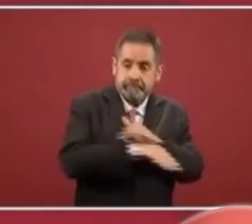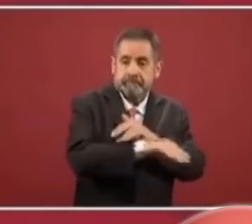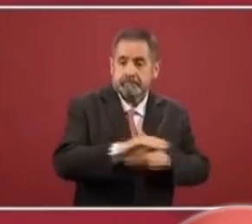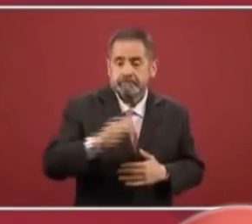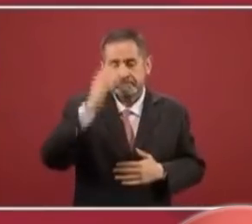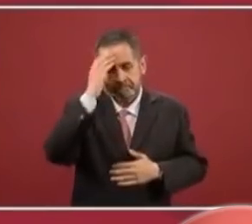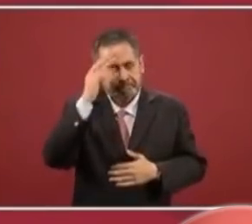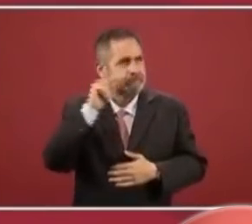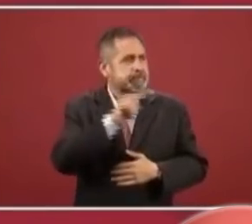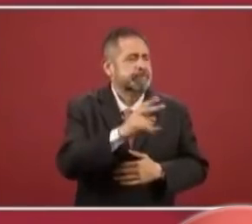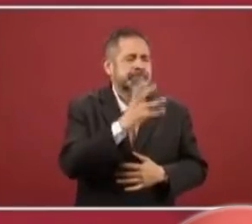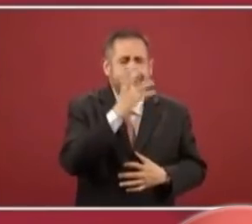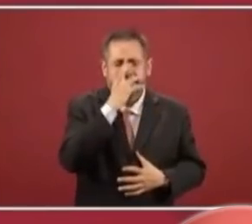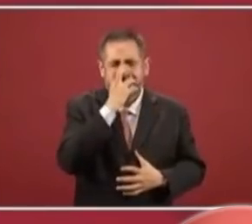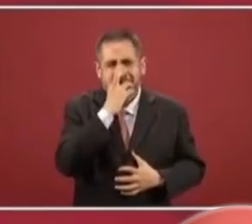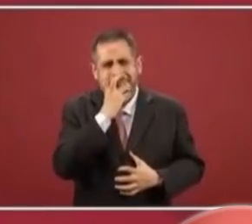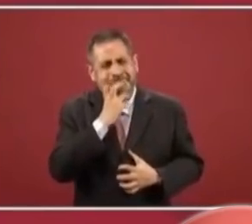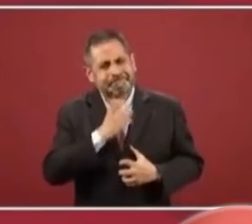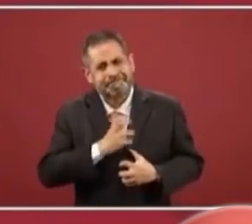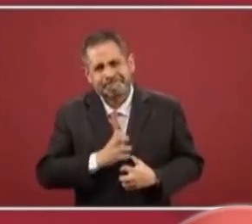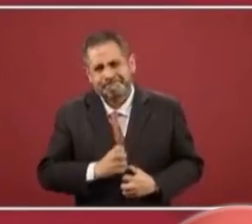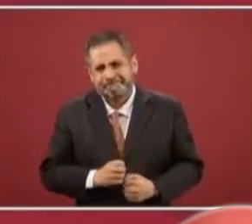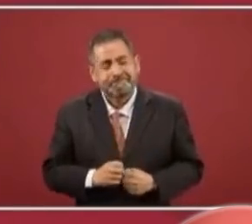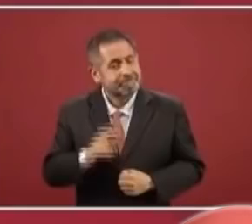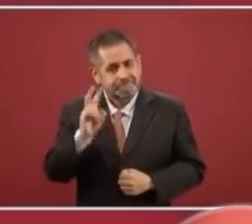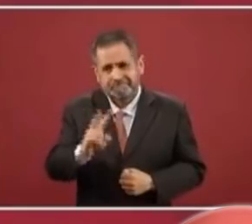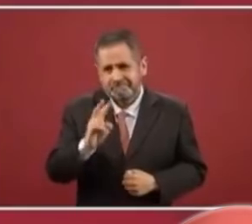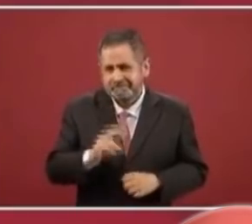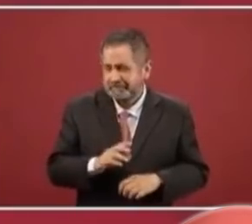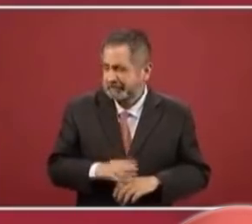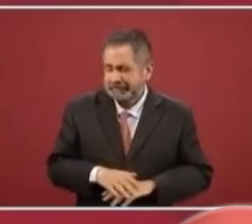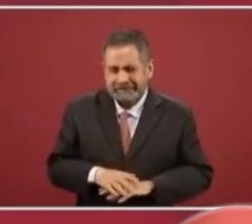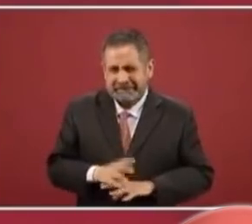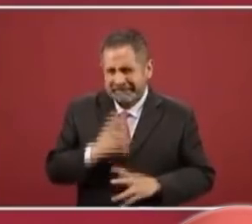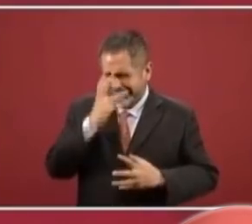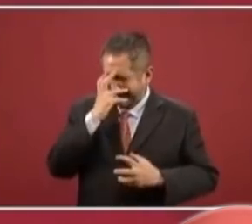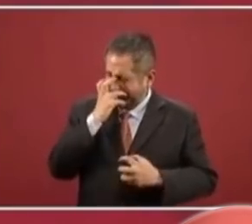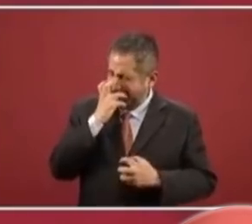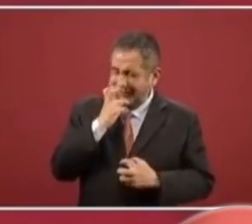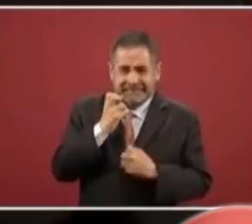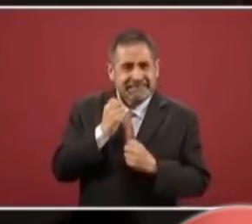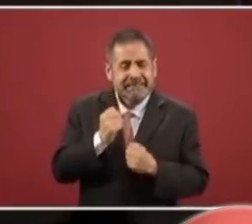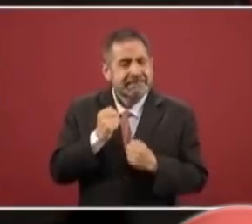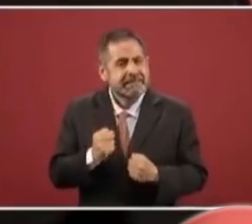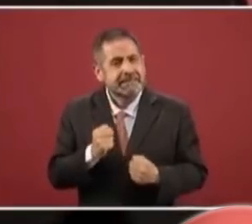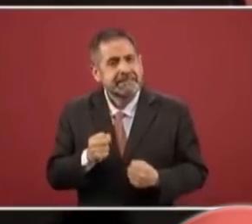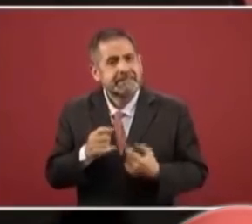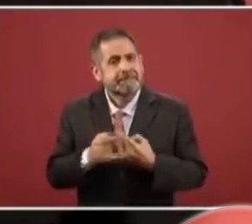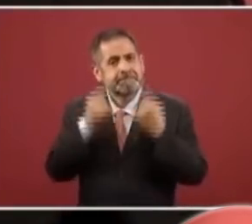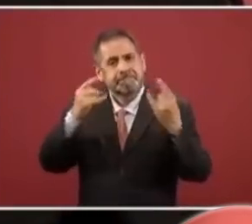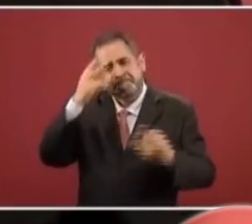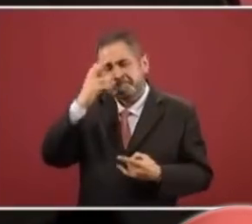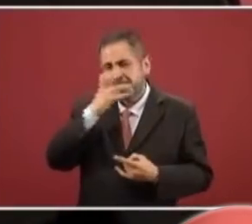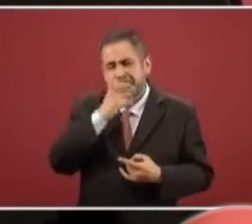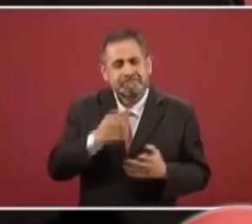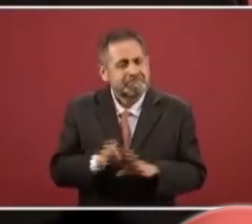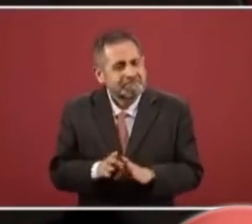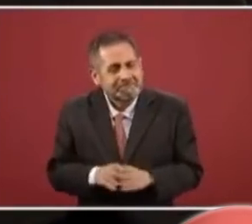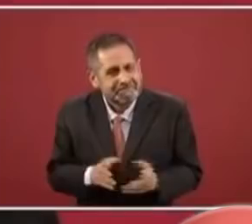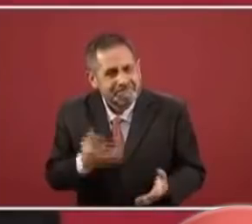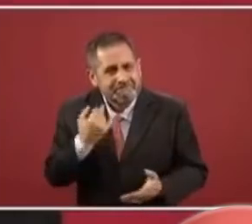muy triste, es de los momentos más lamentables de la historia de México,